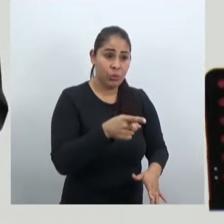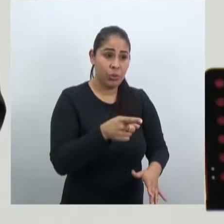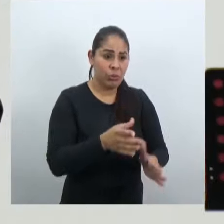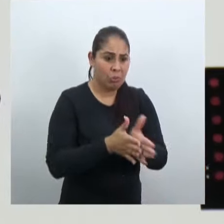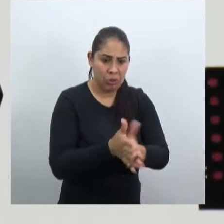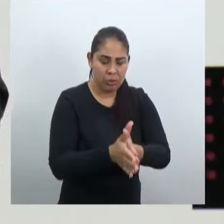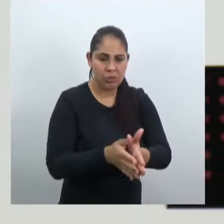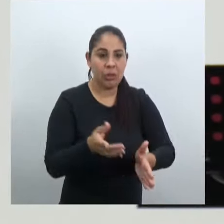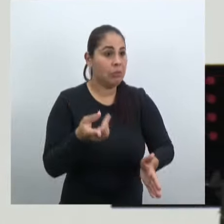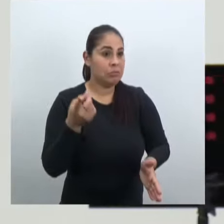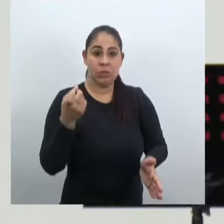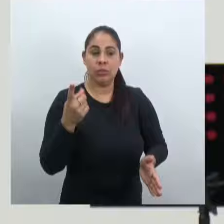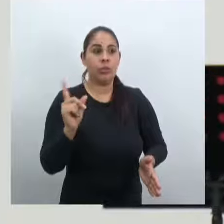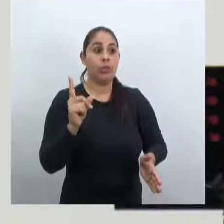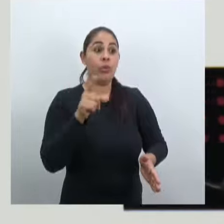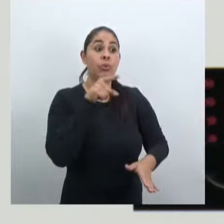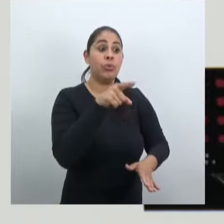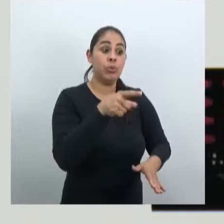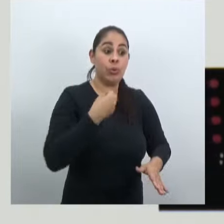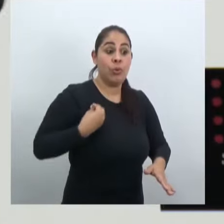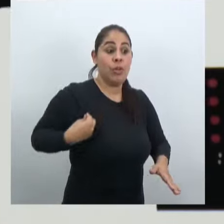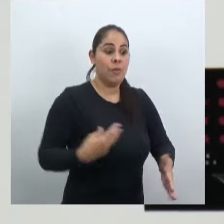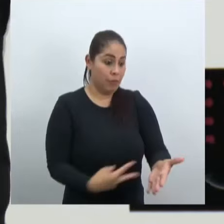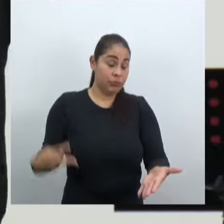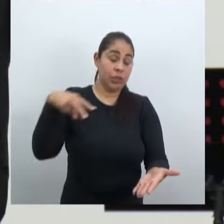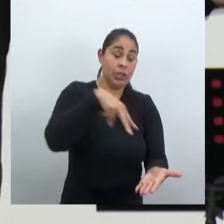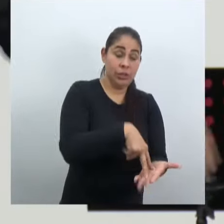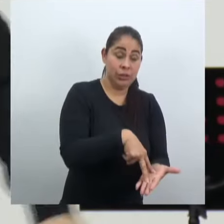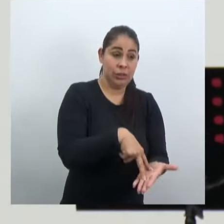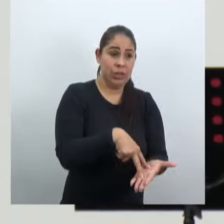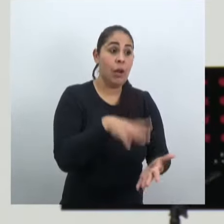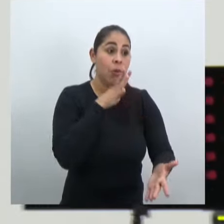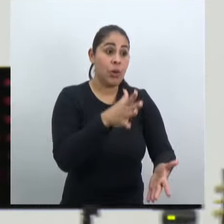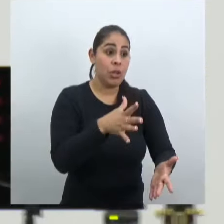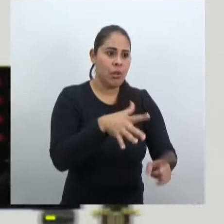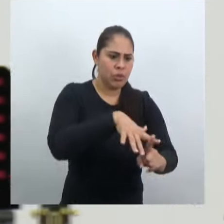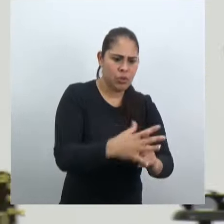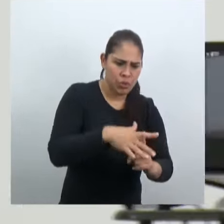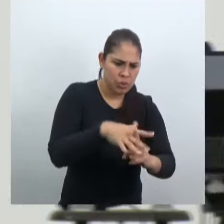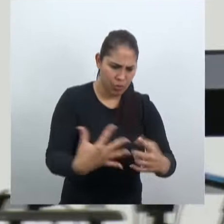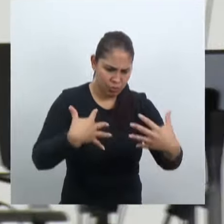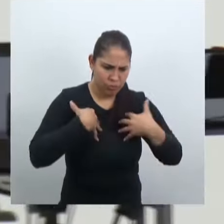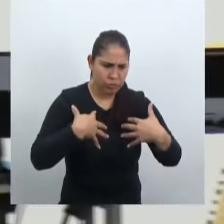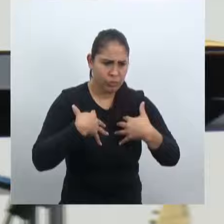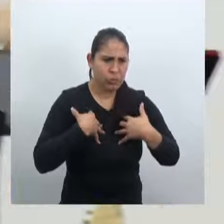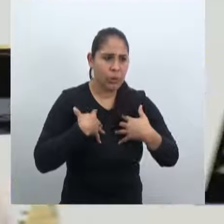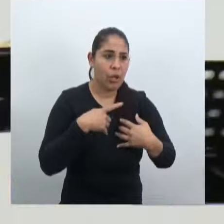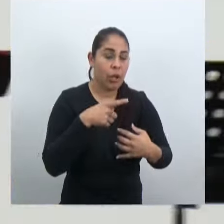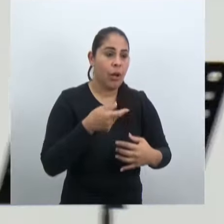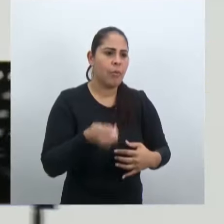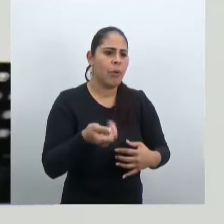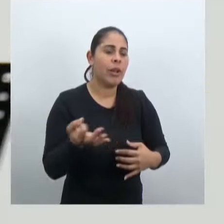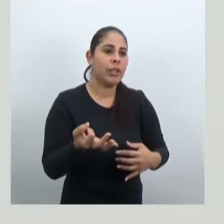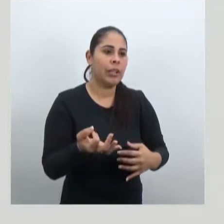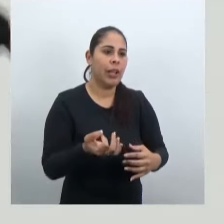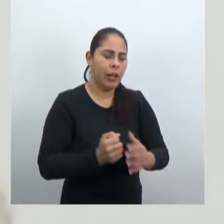orar. Porque desesperación es la mejor motivación para orar. O cuando tu hijo o tu hija